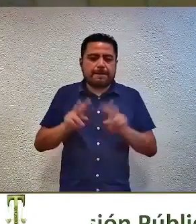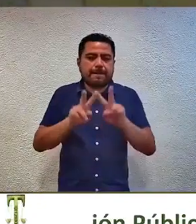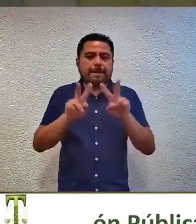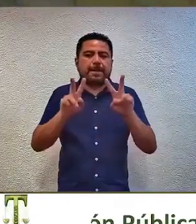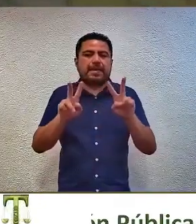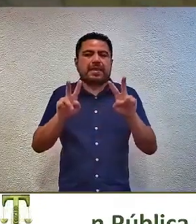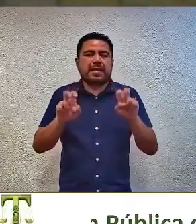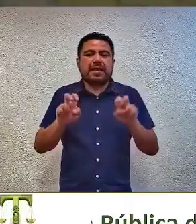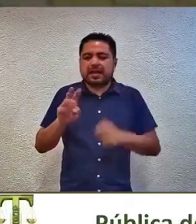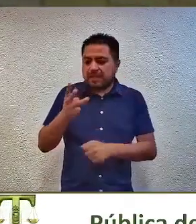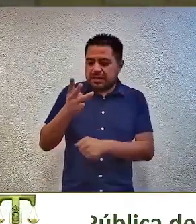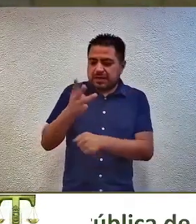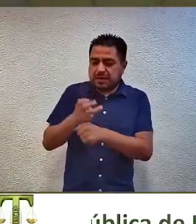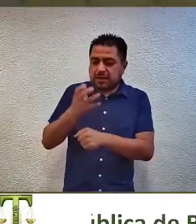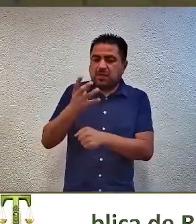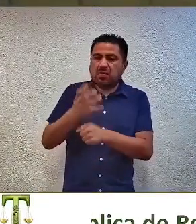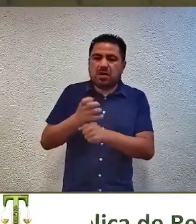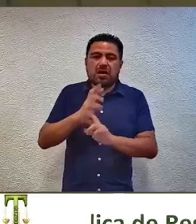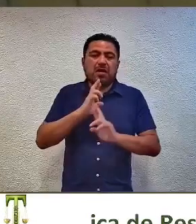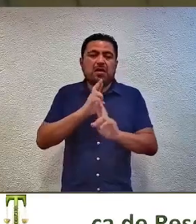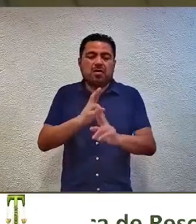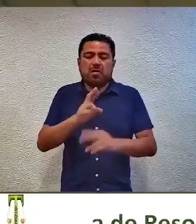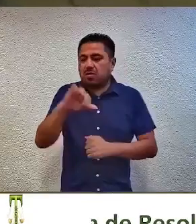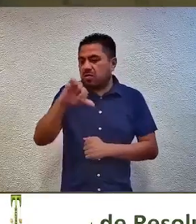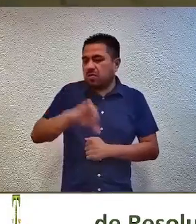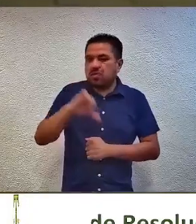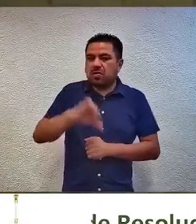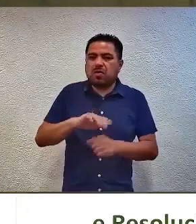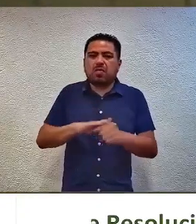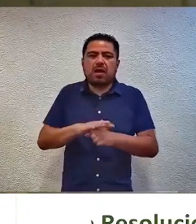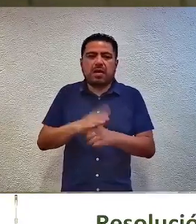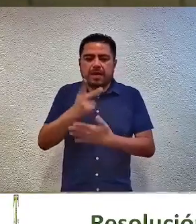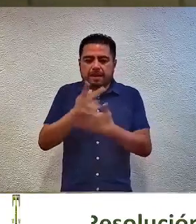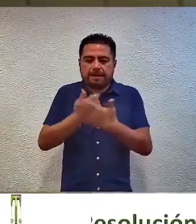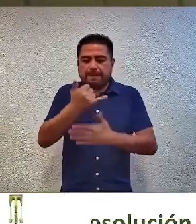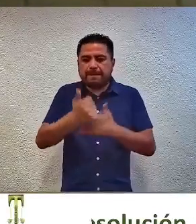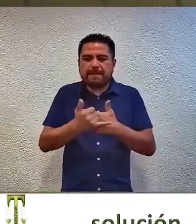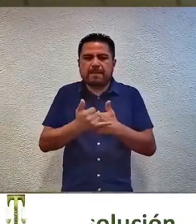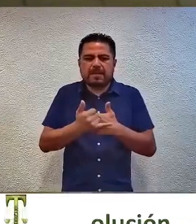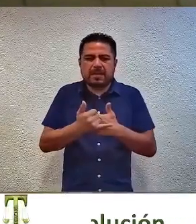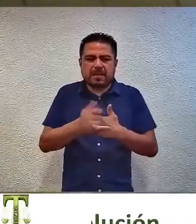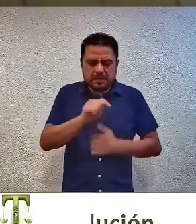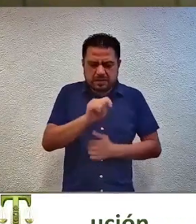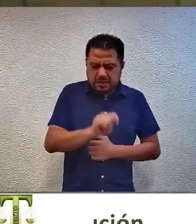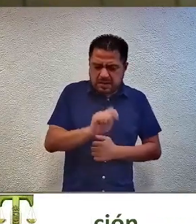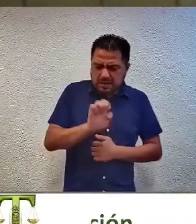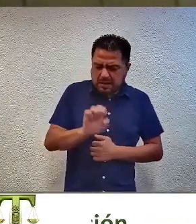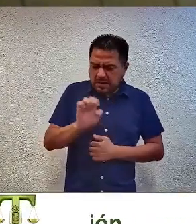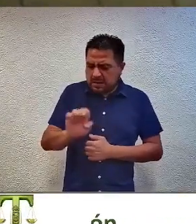asunto listados para analizar y resolver corresponden al proyecto de laudo